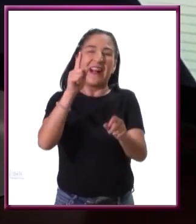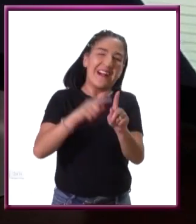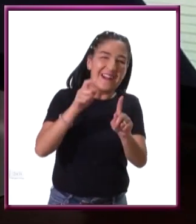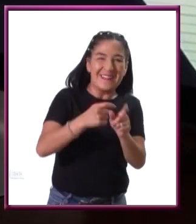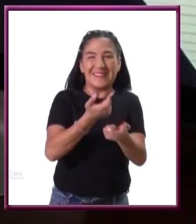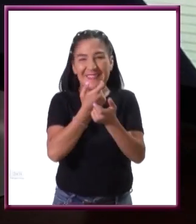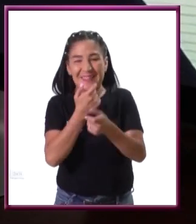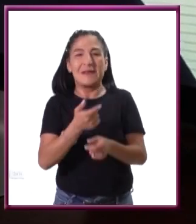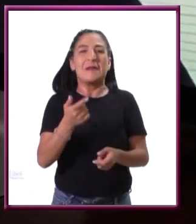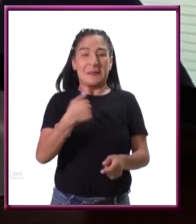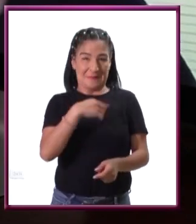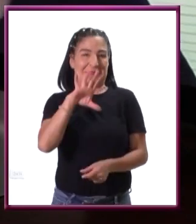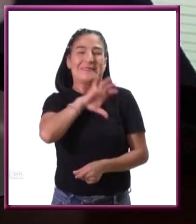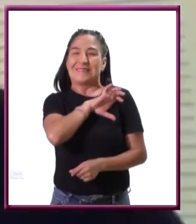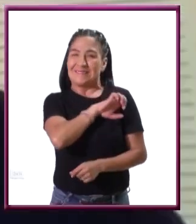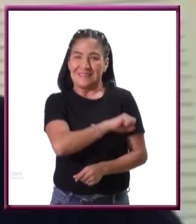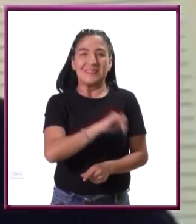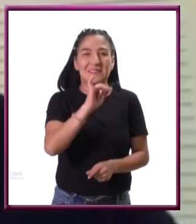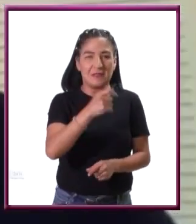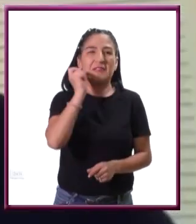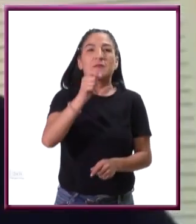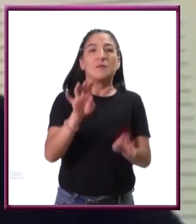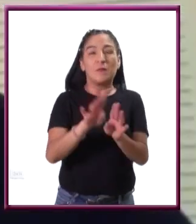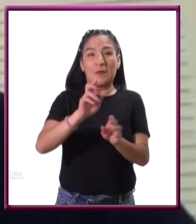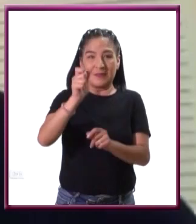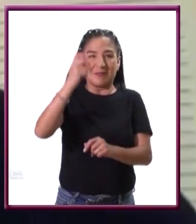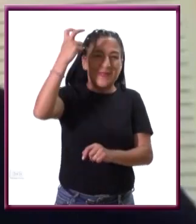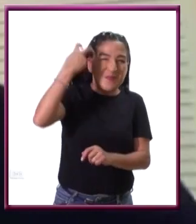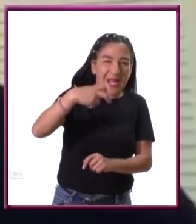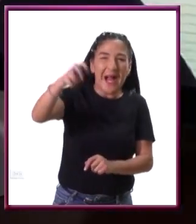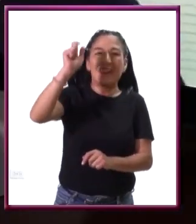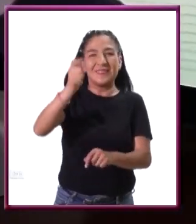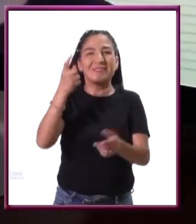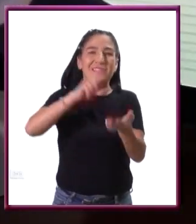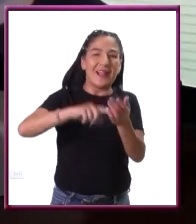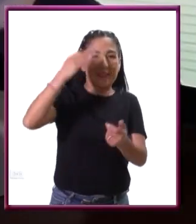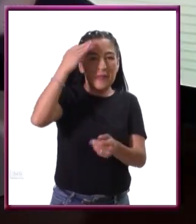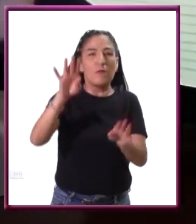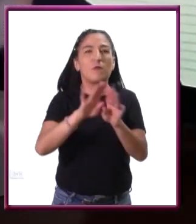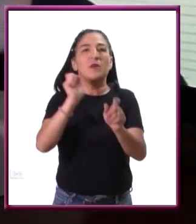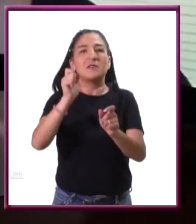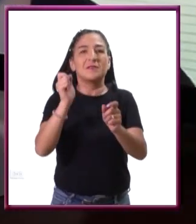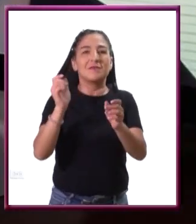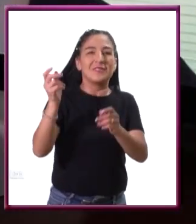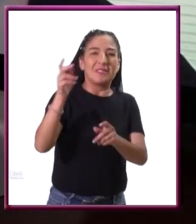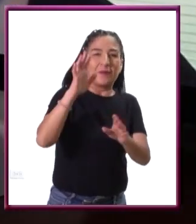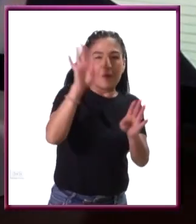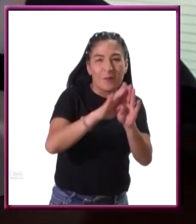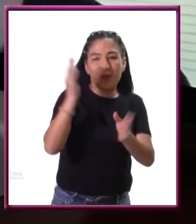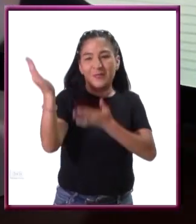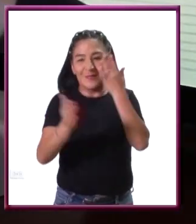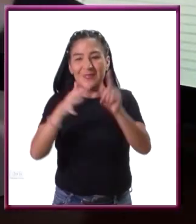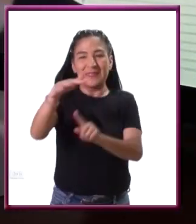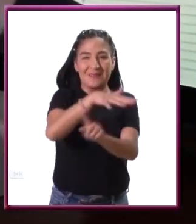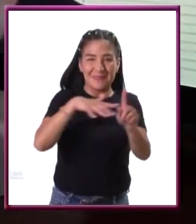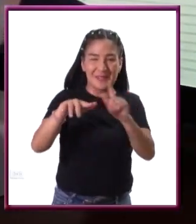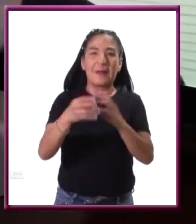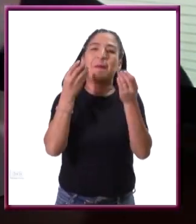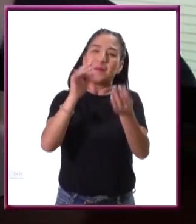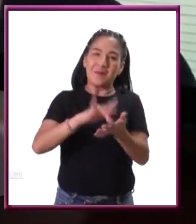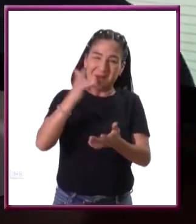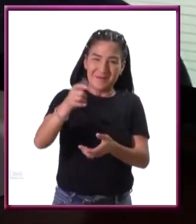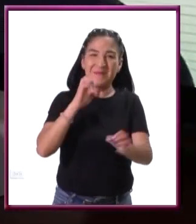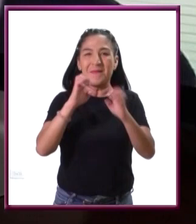es el papel del viaje en el tiempo, sino también el análisis social. Ay, pues muchísimas gracias por esta entrevista y por todas